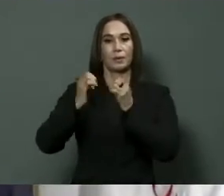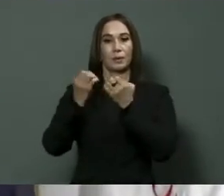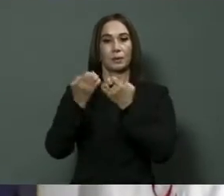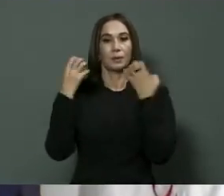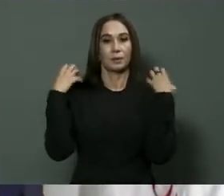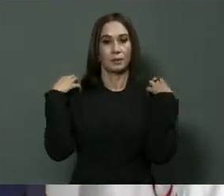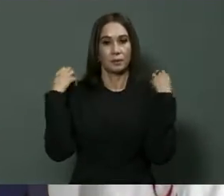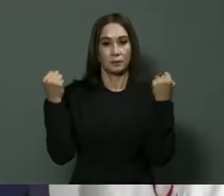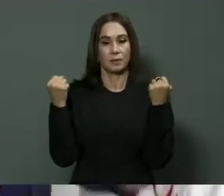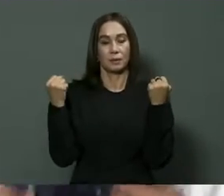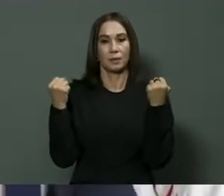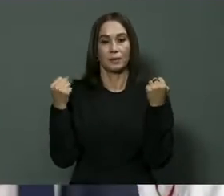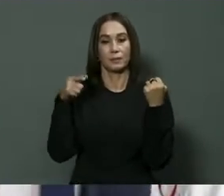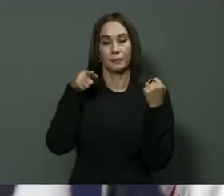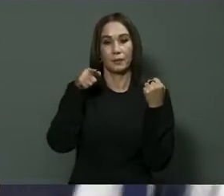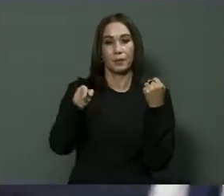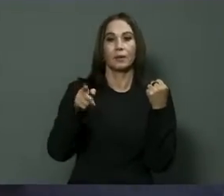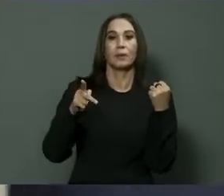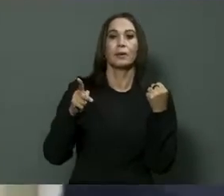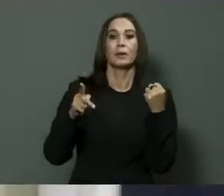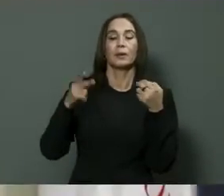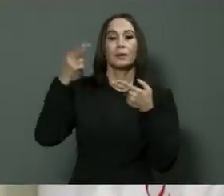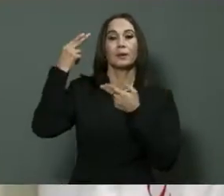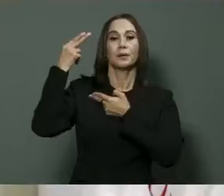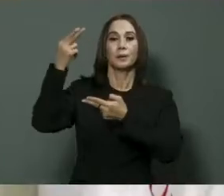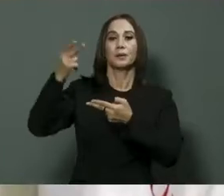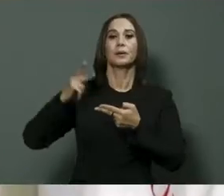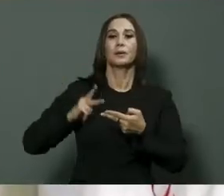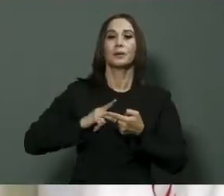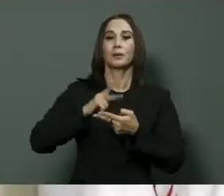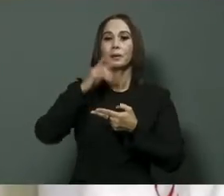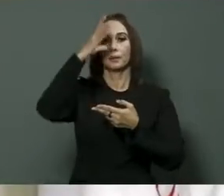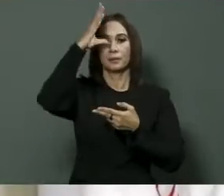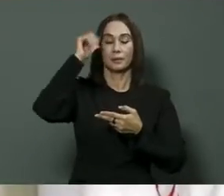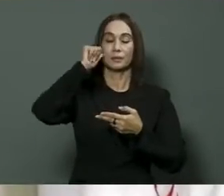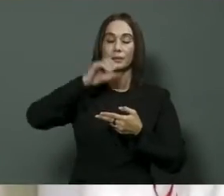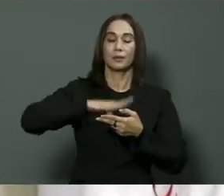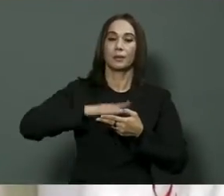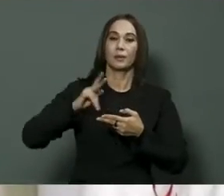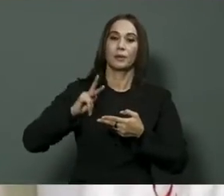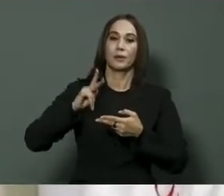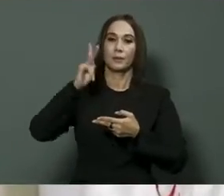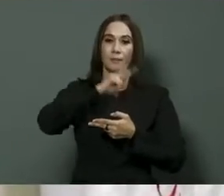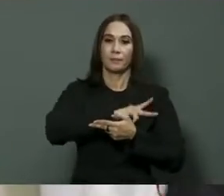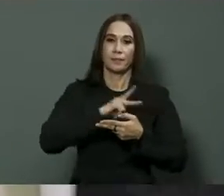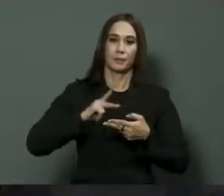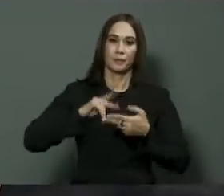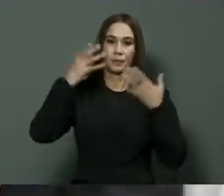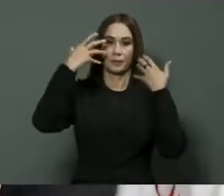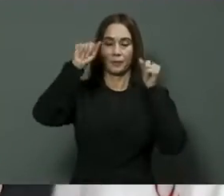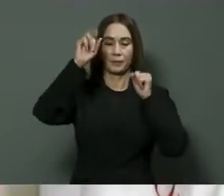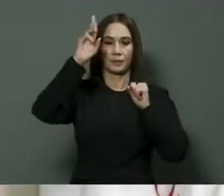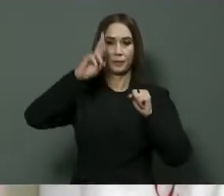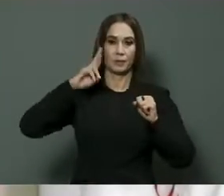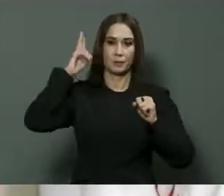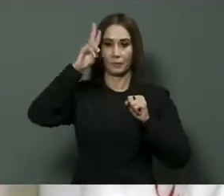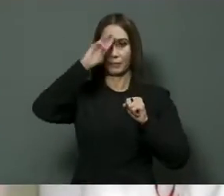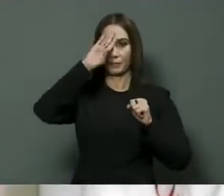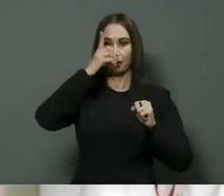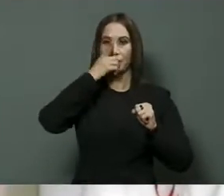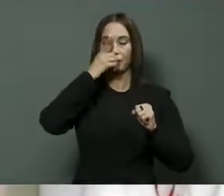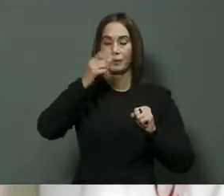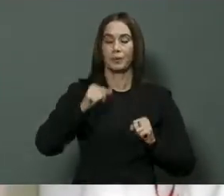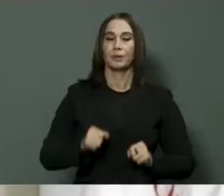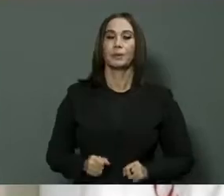Gabinete de Salud. Ella es la excelentísima señora Raquel Peña, vicepresidenta constitucional